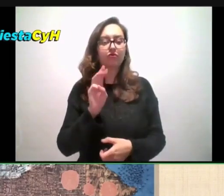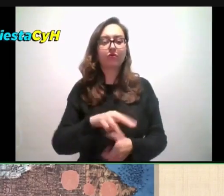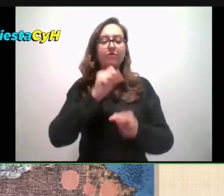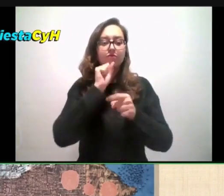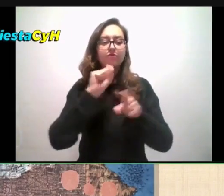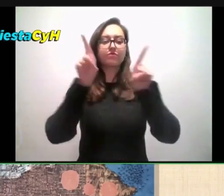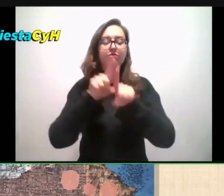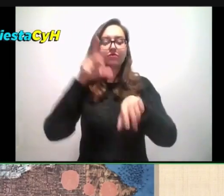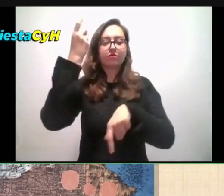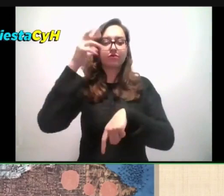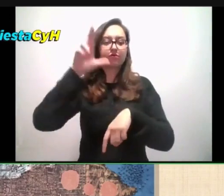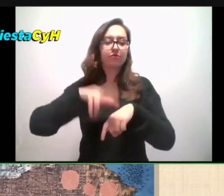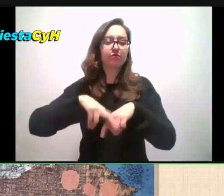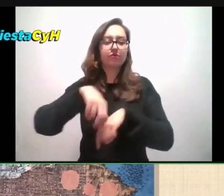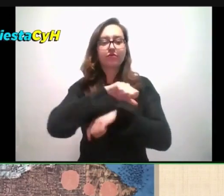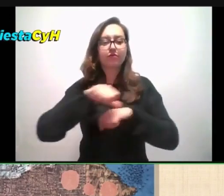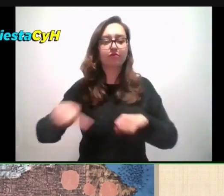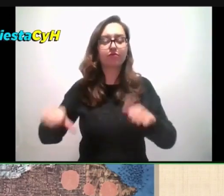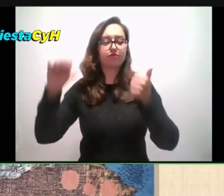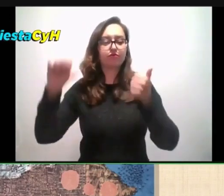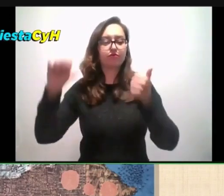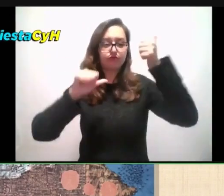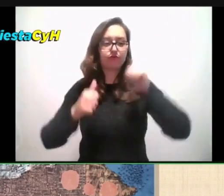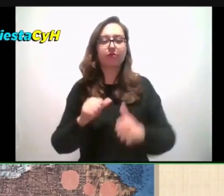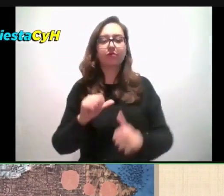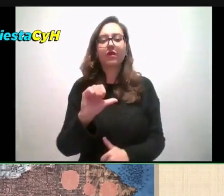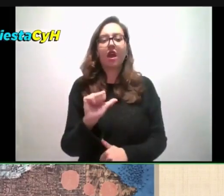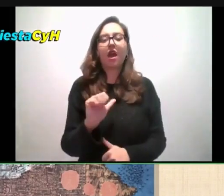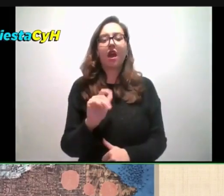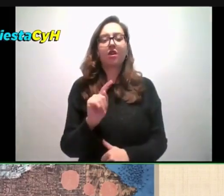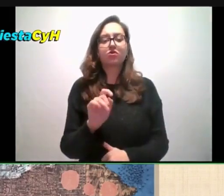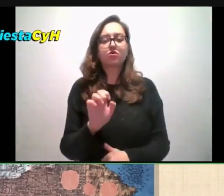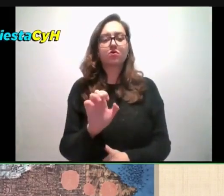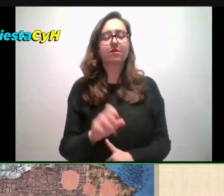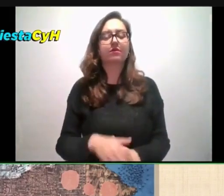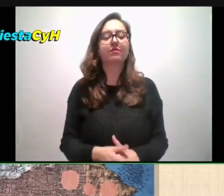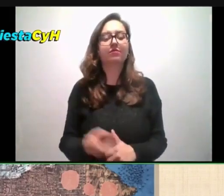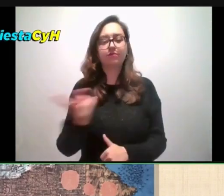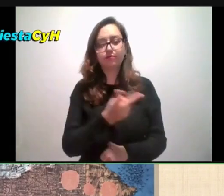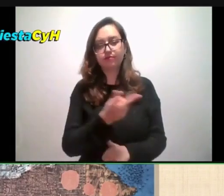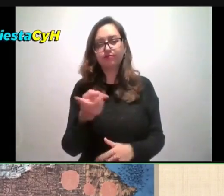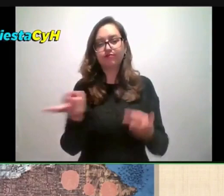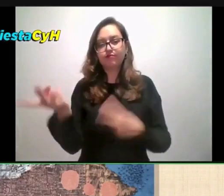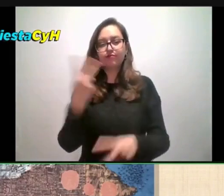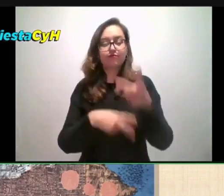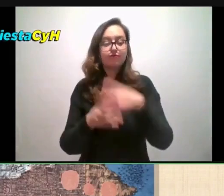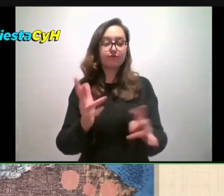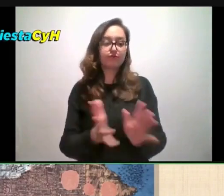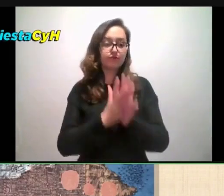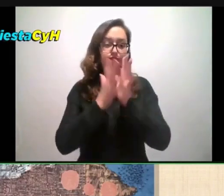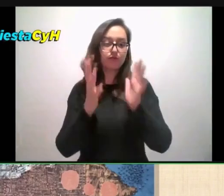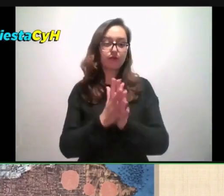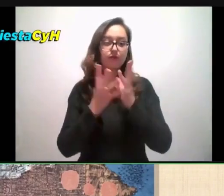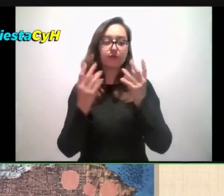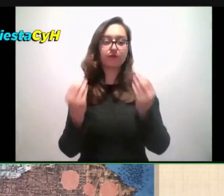de Cirugía Plástica Actuel. Muchas gracias a ambos por participar con nosotros en esta gran celebración que,